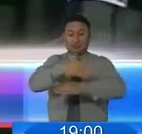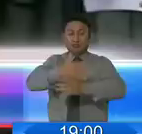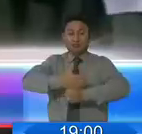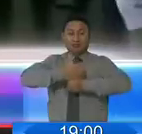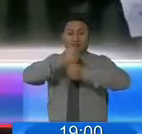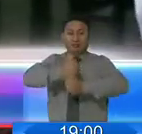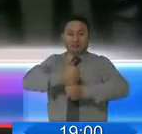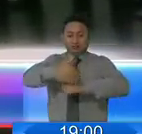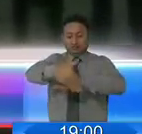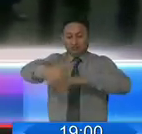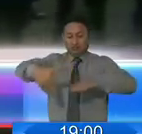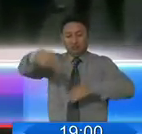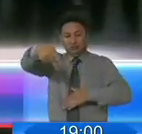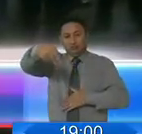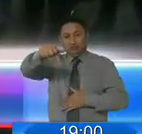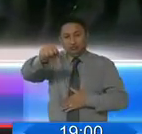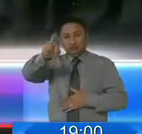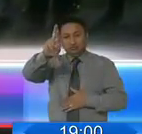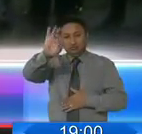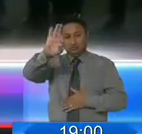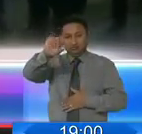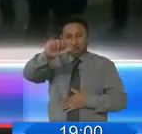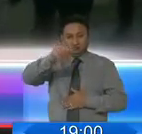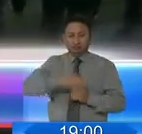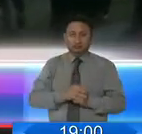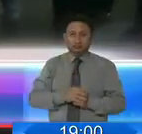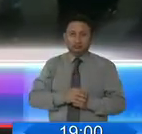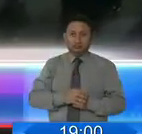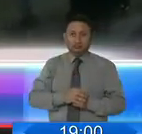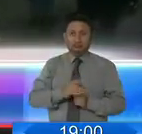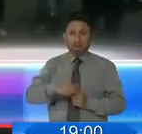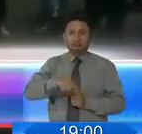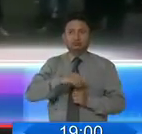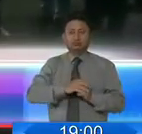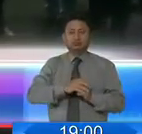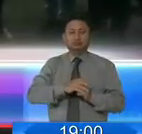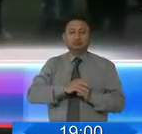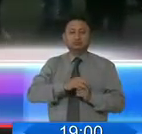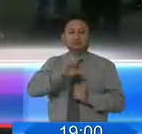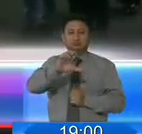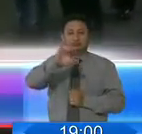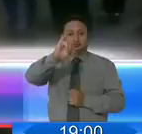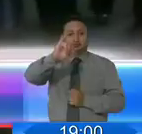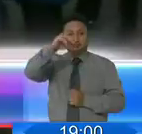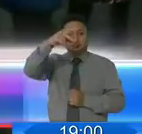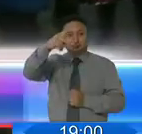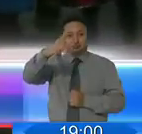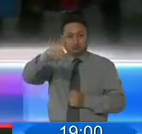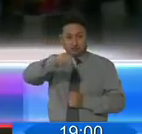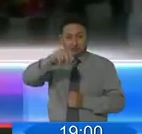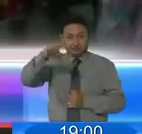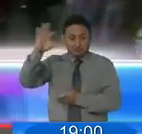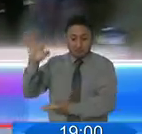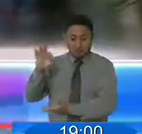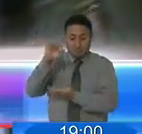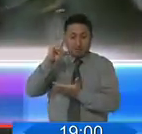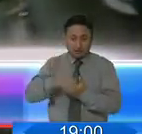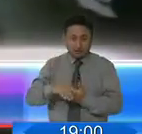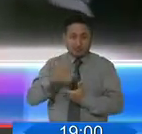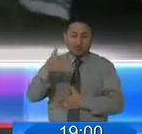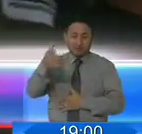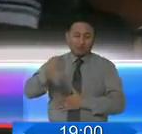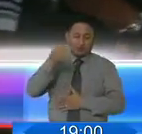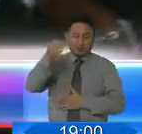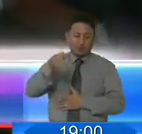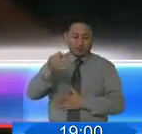y patria dio una rueda de prensa el relator para la libertad de expresión edison y